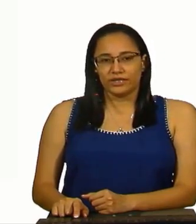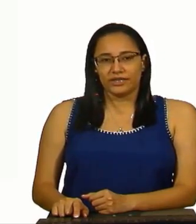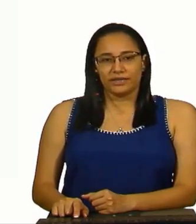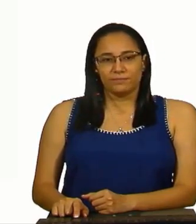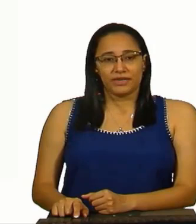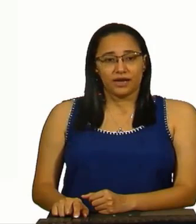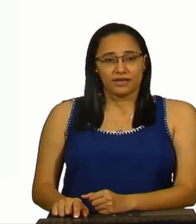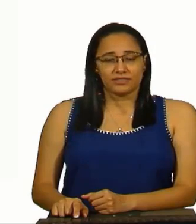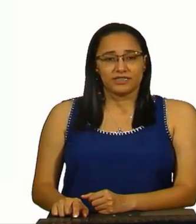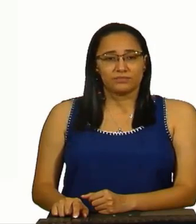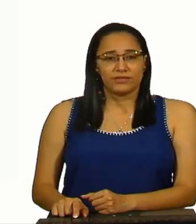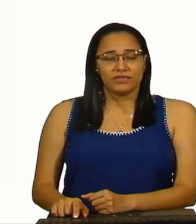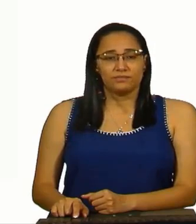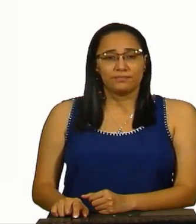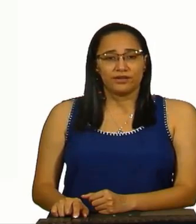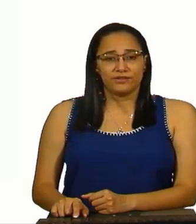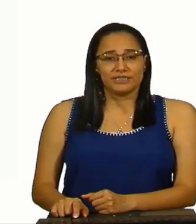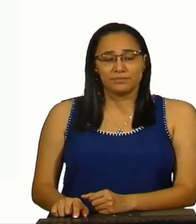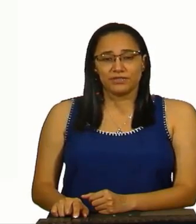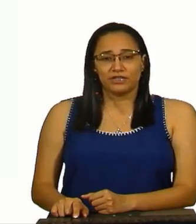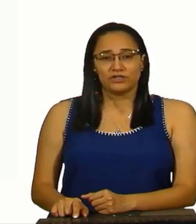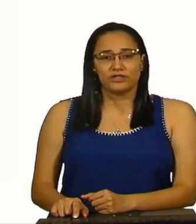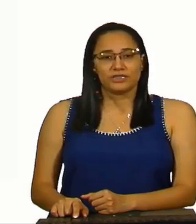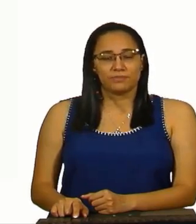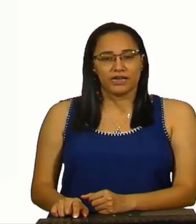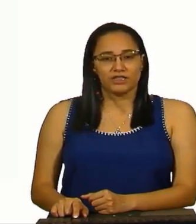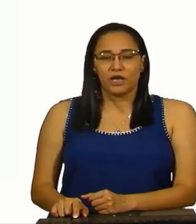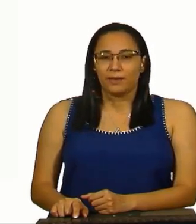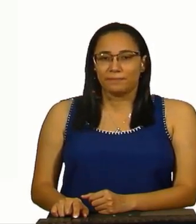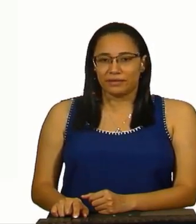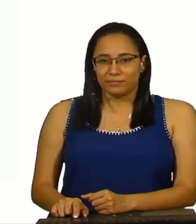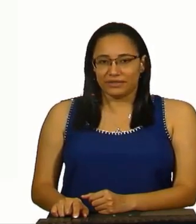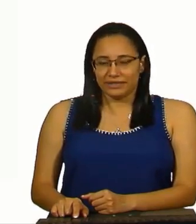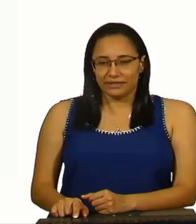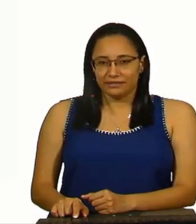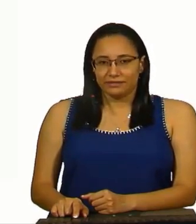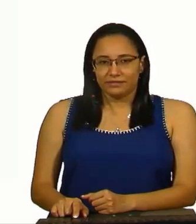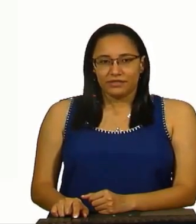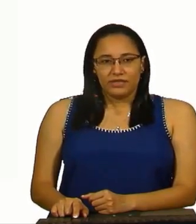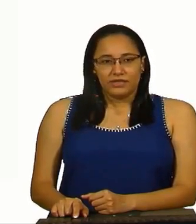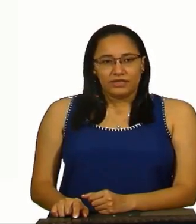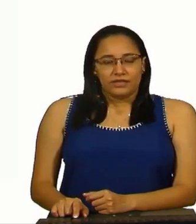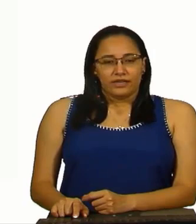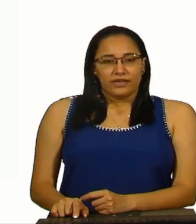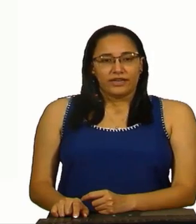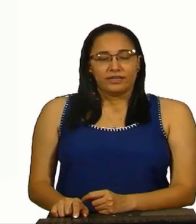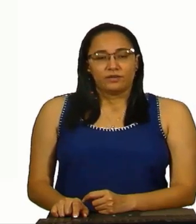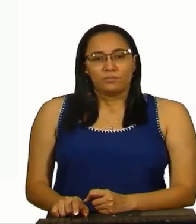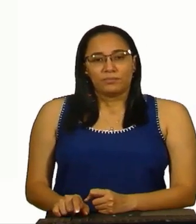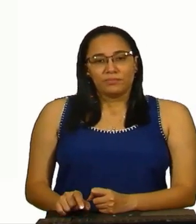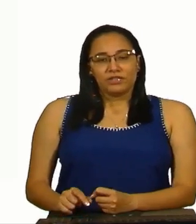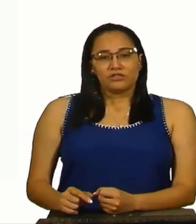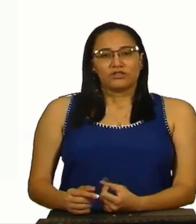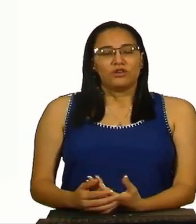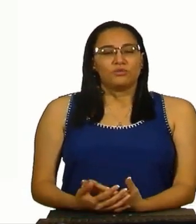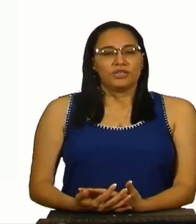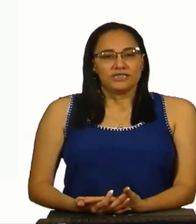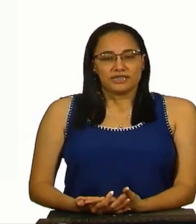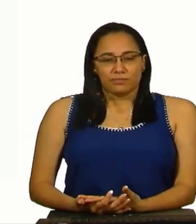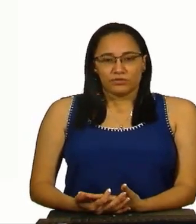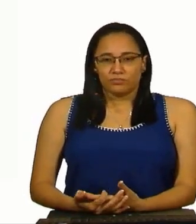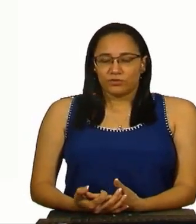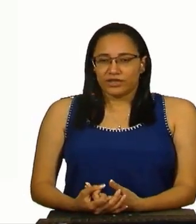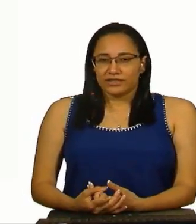word because it is very, very similar to the Spanish permitir. Con permit nosotros